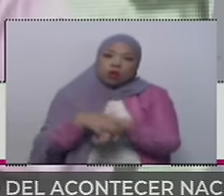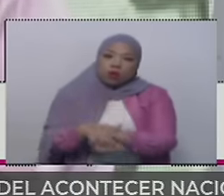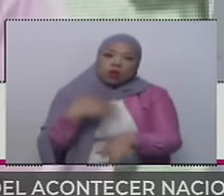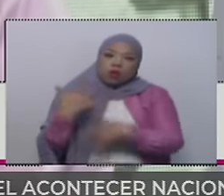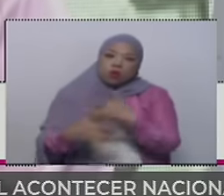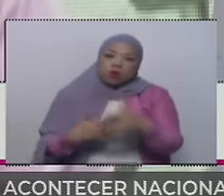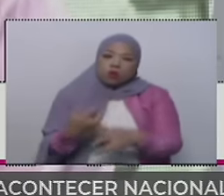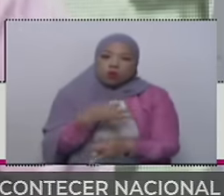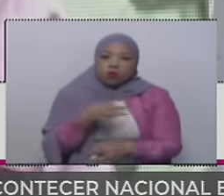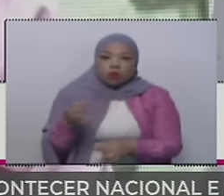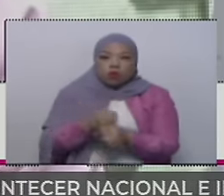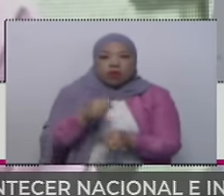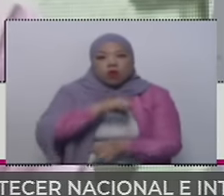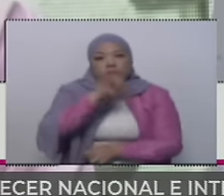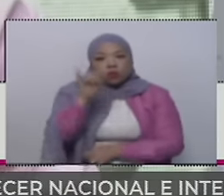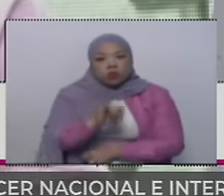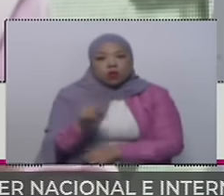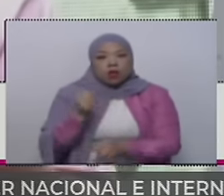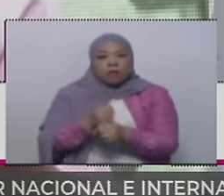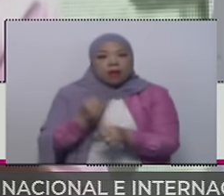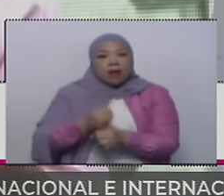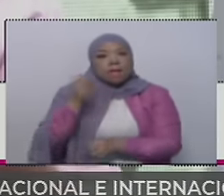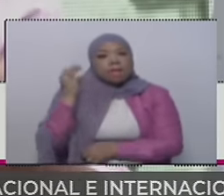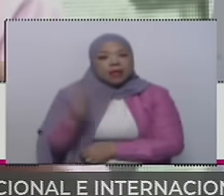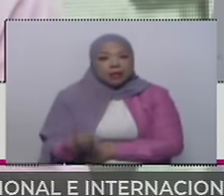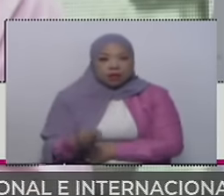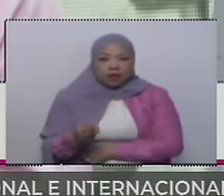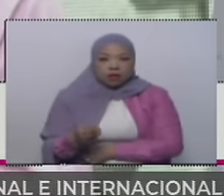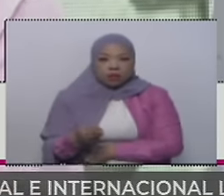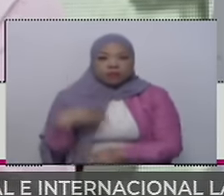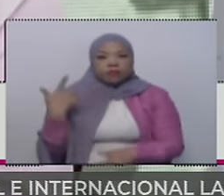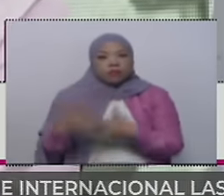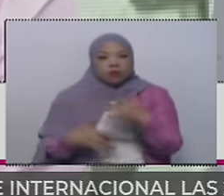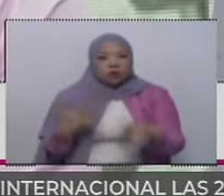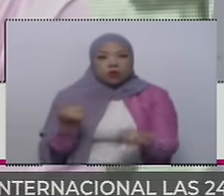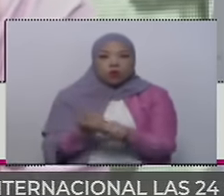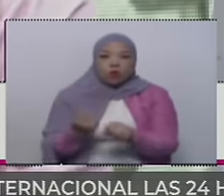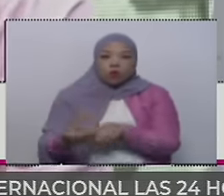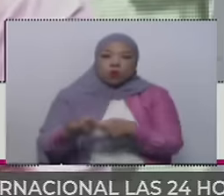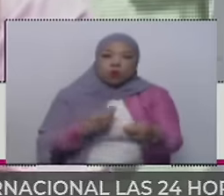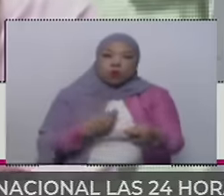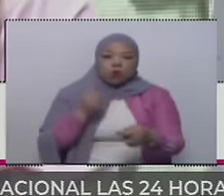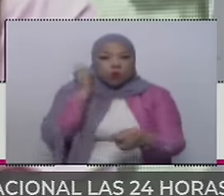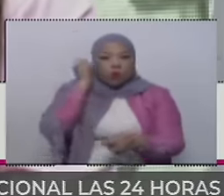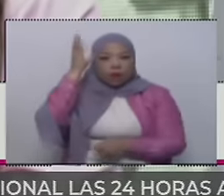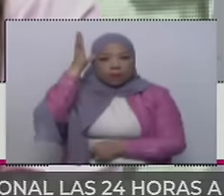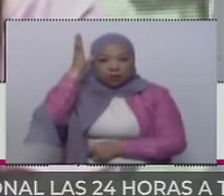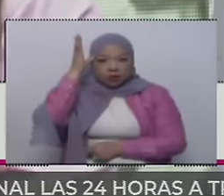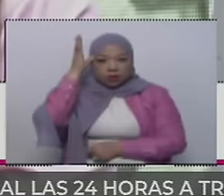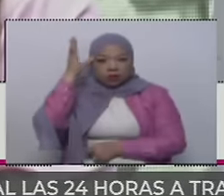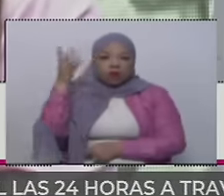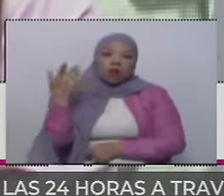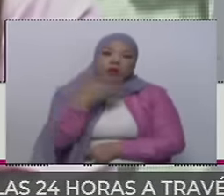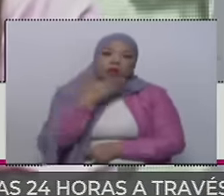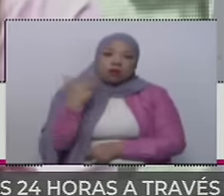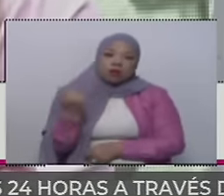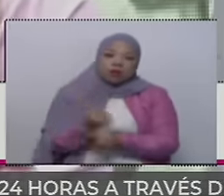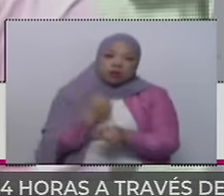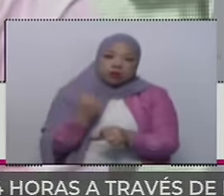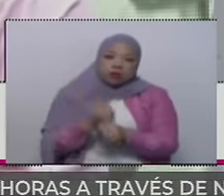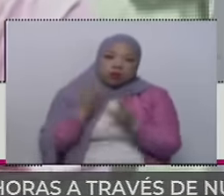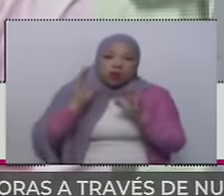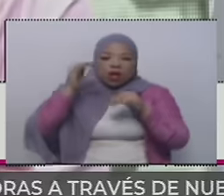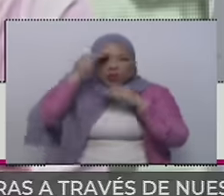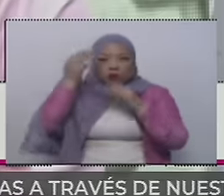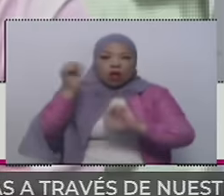jornada especial para el Estado Zulia y también para Petare, en la activación con la capacidad de potenciar justamente en la atención